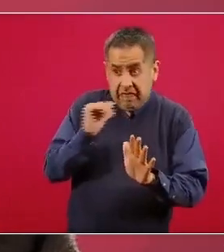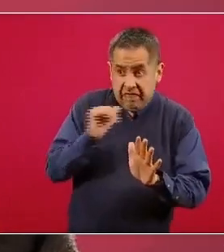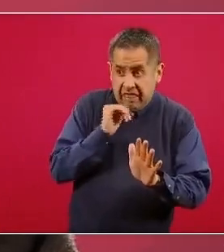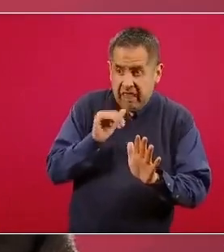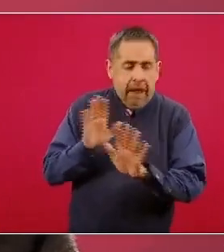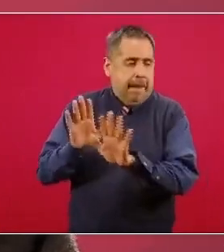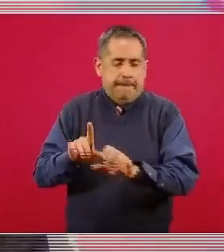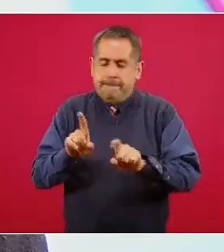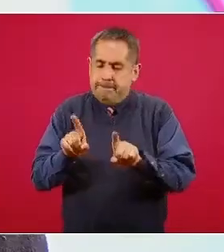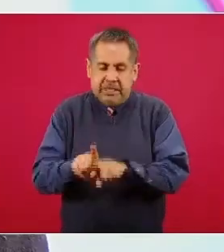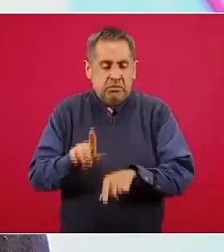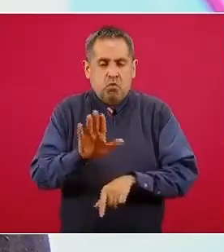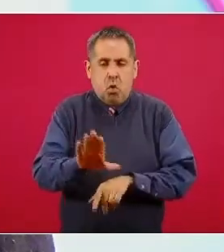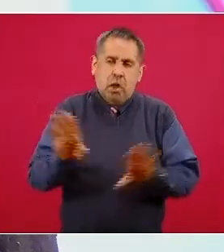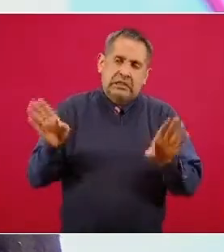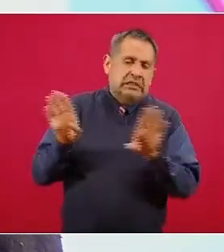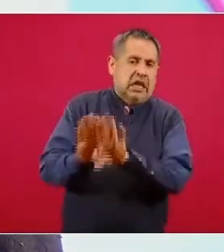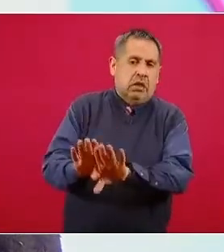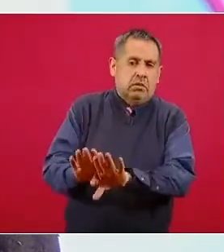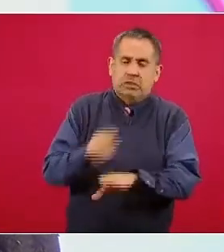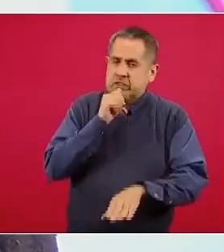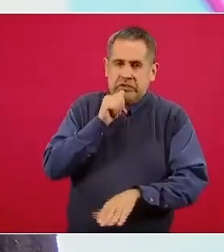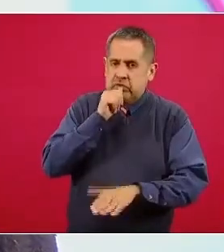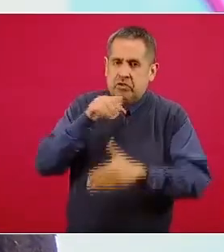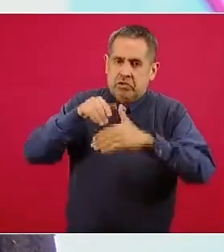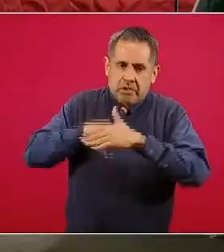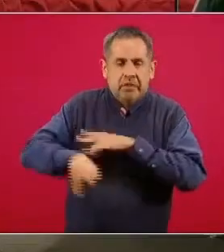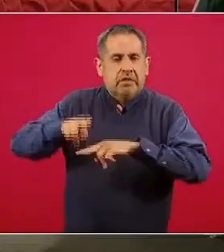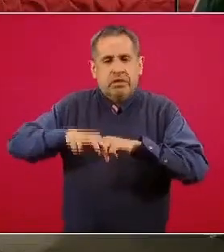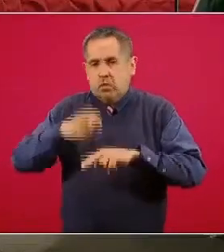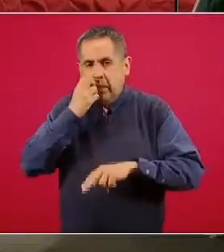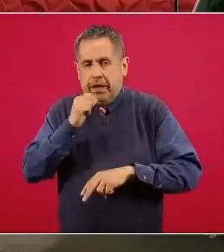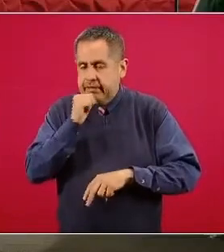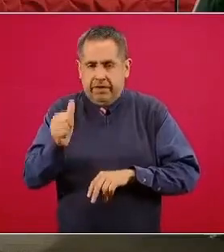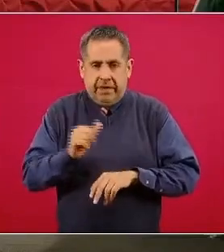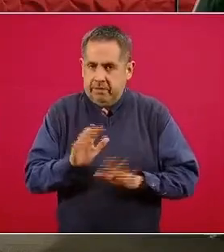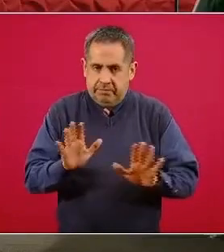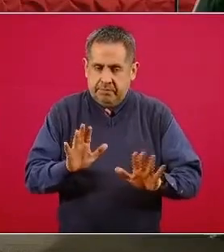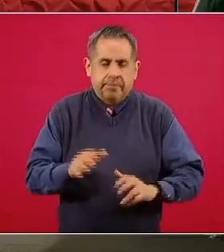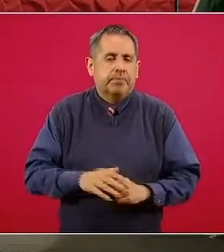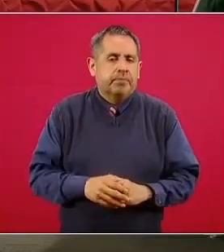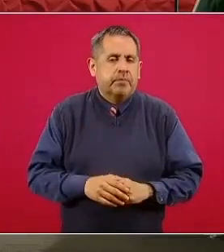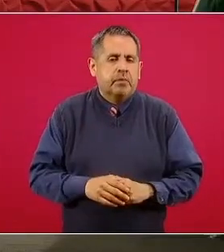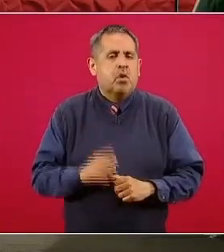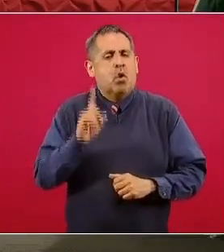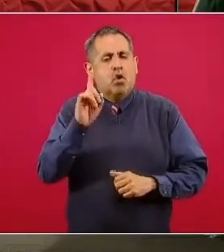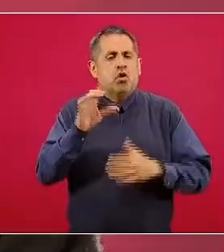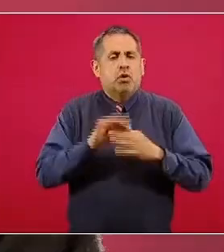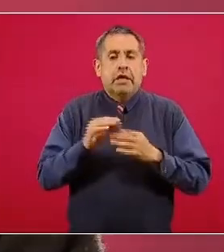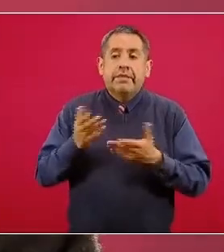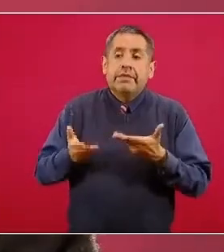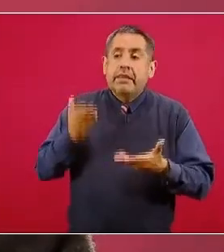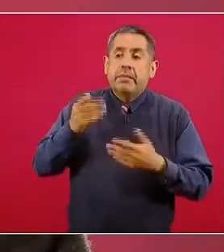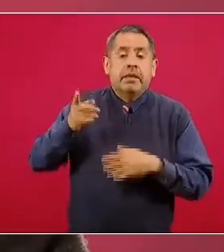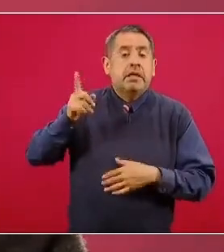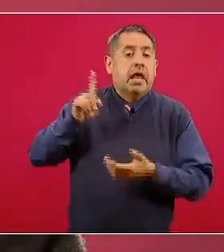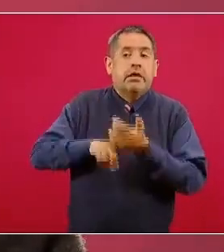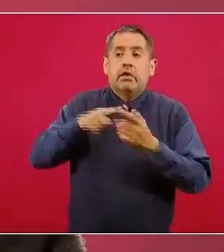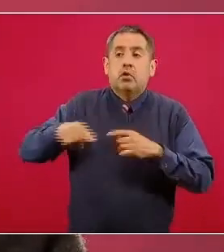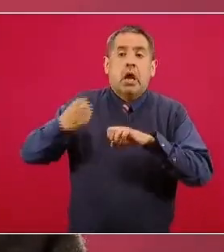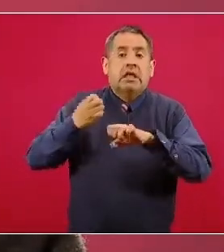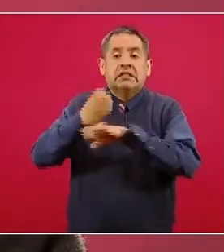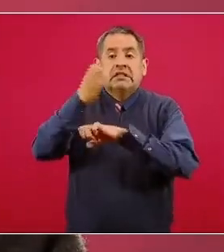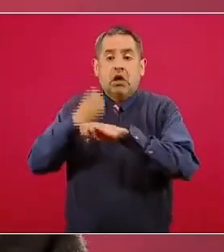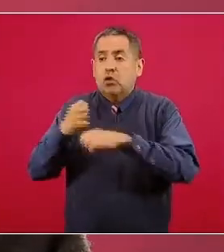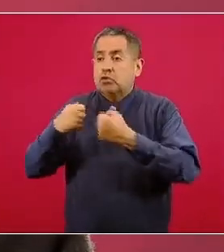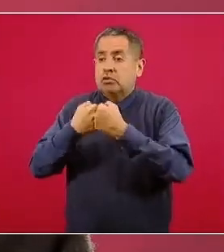en la recomendación de que no se abra. Uno de los factores importantes efectivamente tiene que ver con la movilidad interestatal.